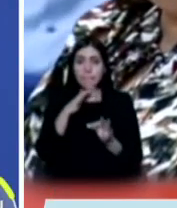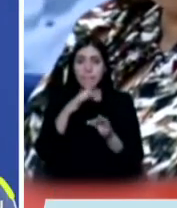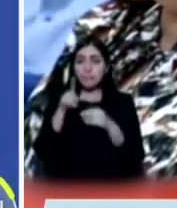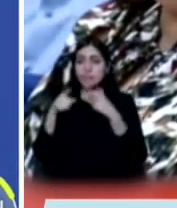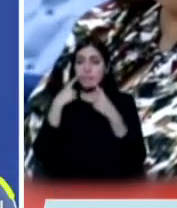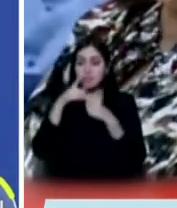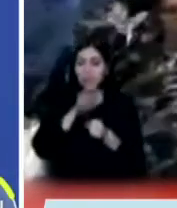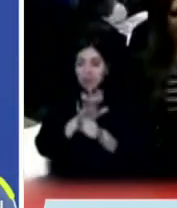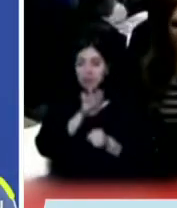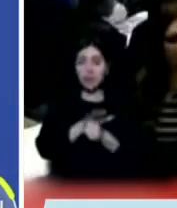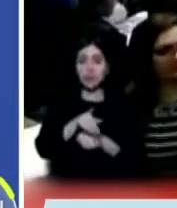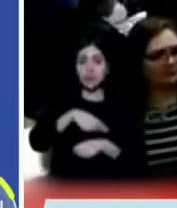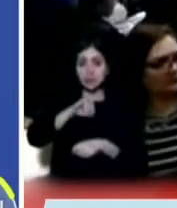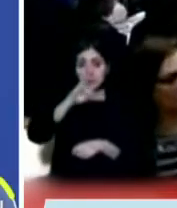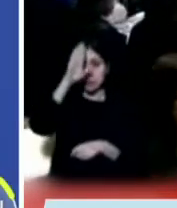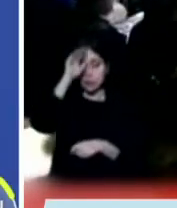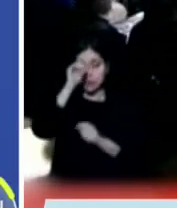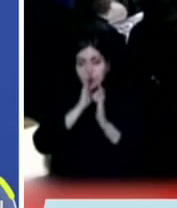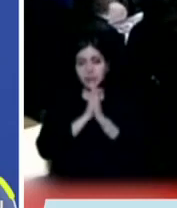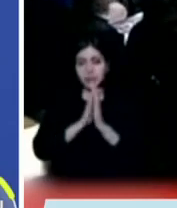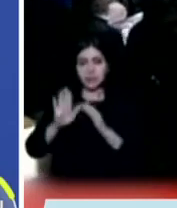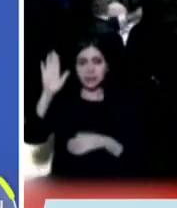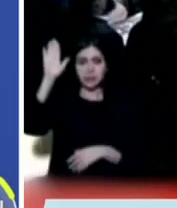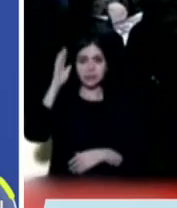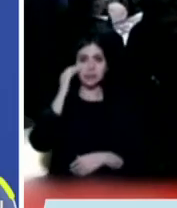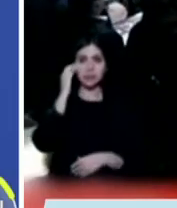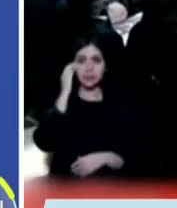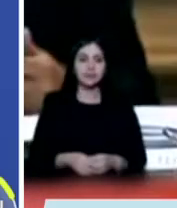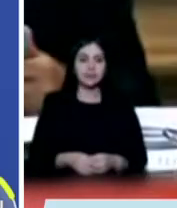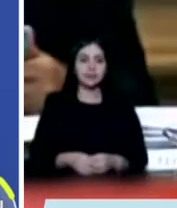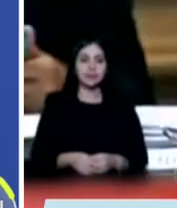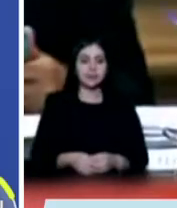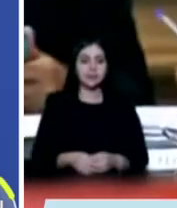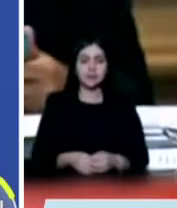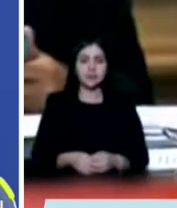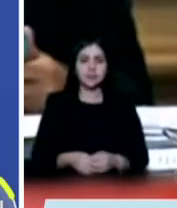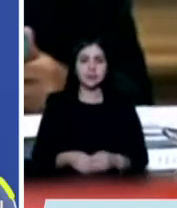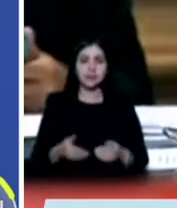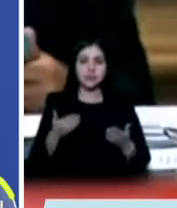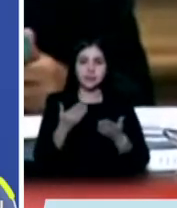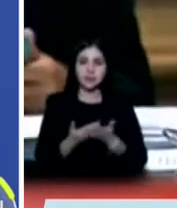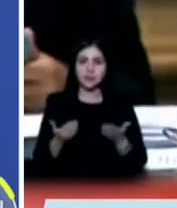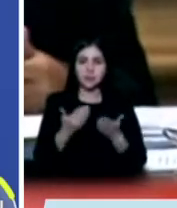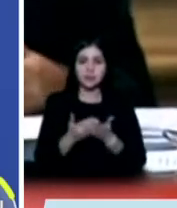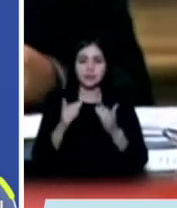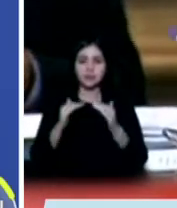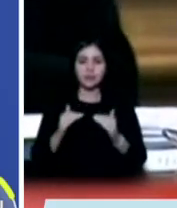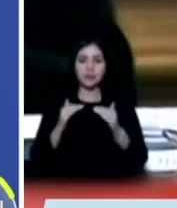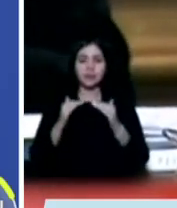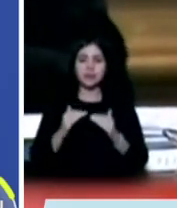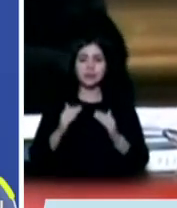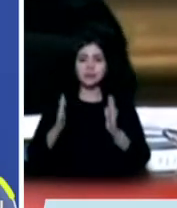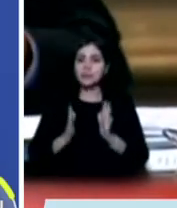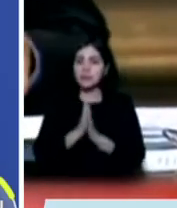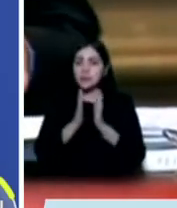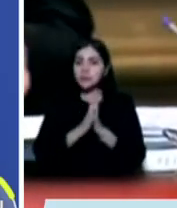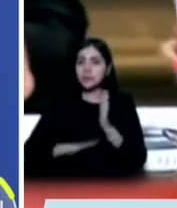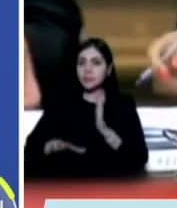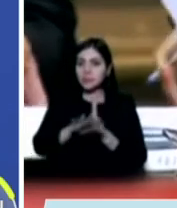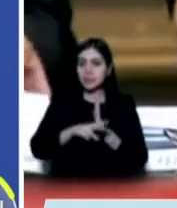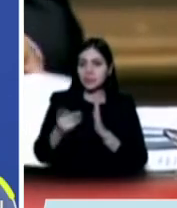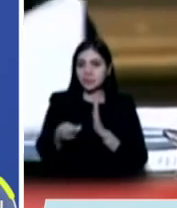legisladores aclararon que de 20 leyes aprobadas en Fast Track solo dejarán la ley 3 de 3 que prohíbe deudores de pensiones alimentarias